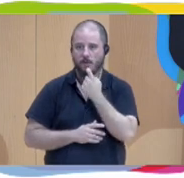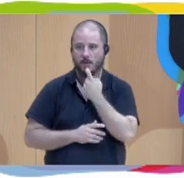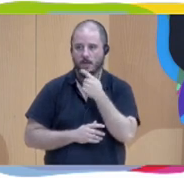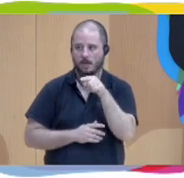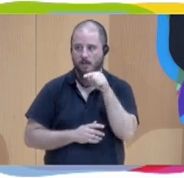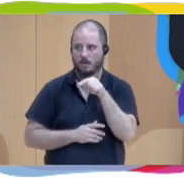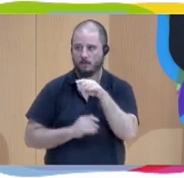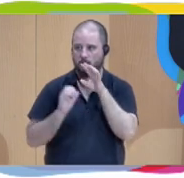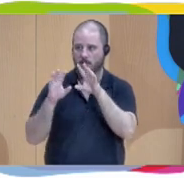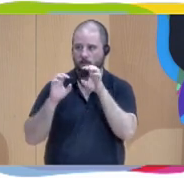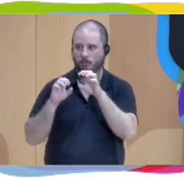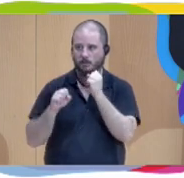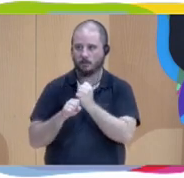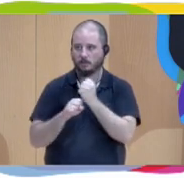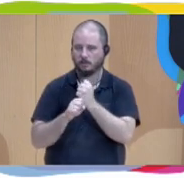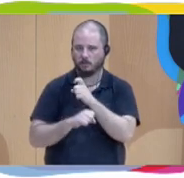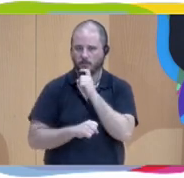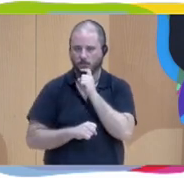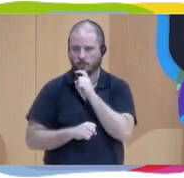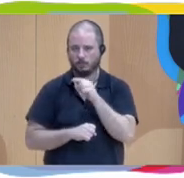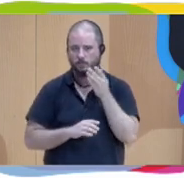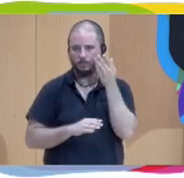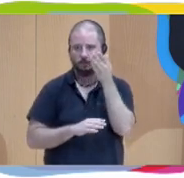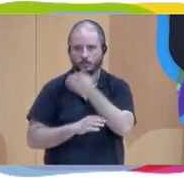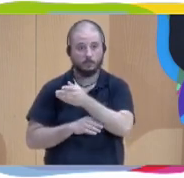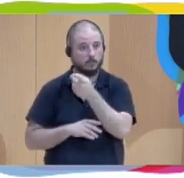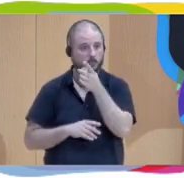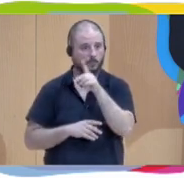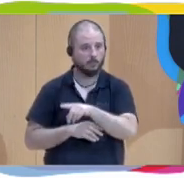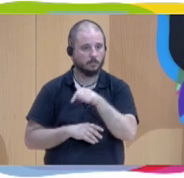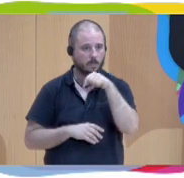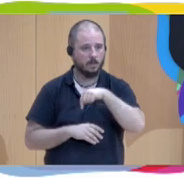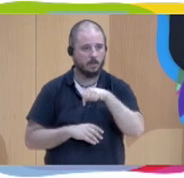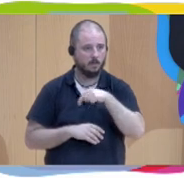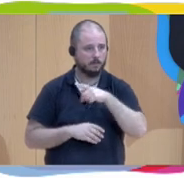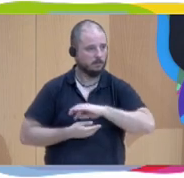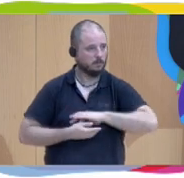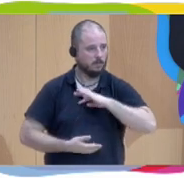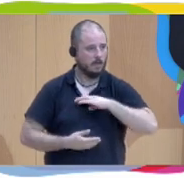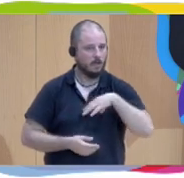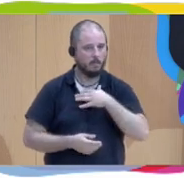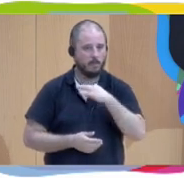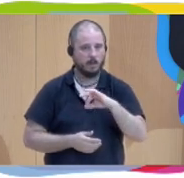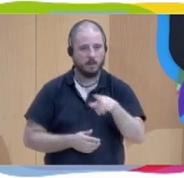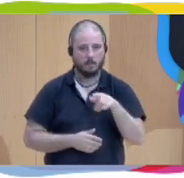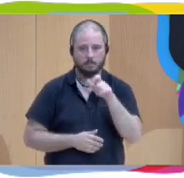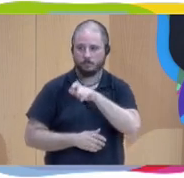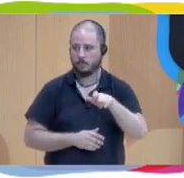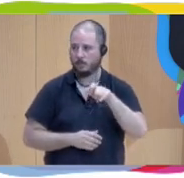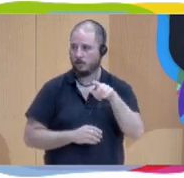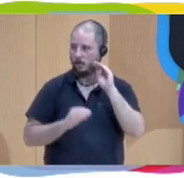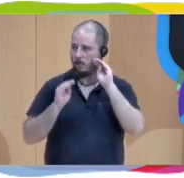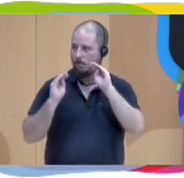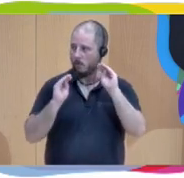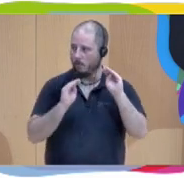situ cómo se trabaja, y aquí también tenemos que ser capaces de que las personas que se os vayáis formando en este enfoque y que lo vayáis